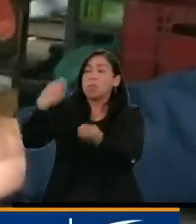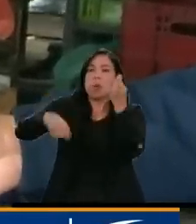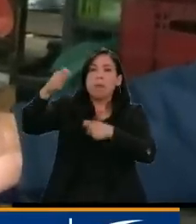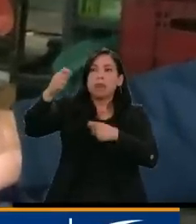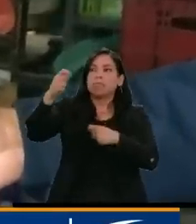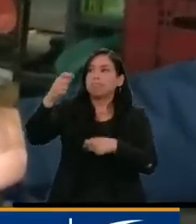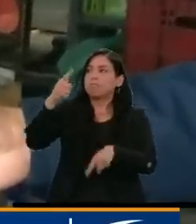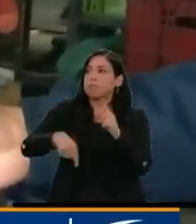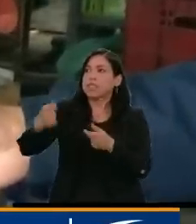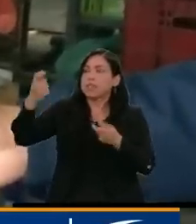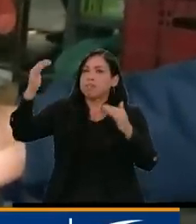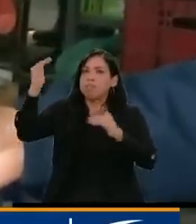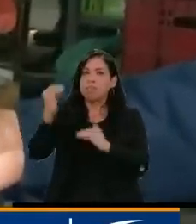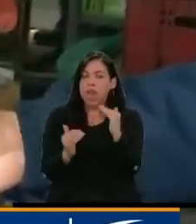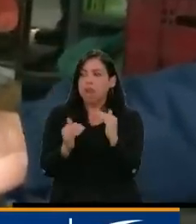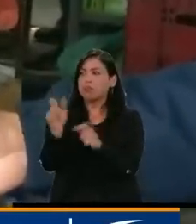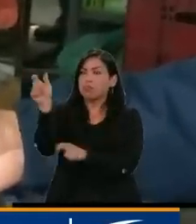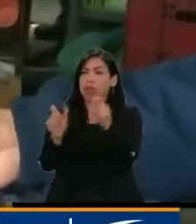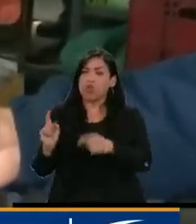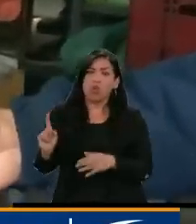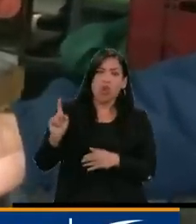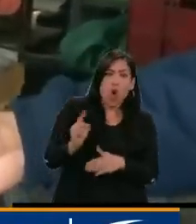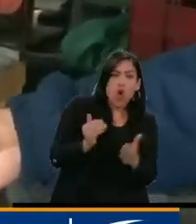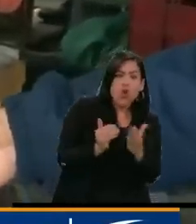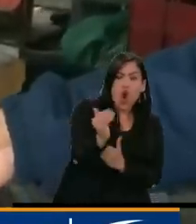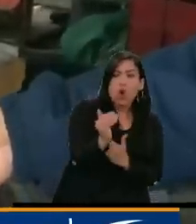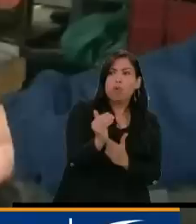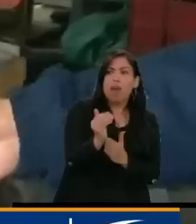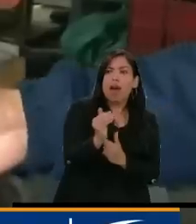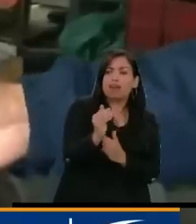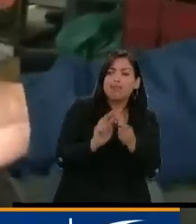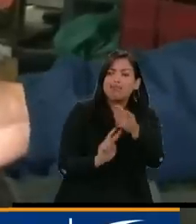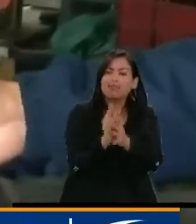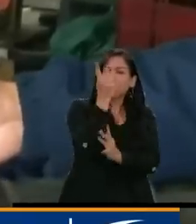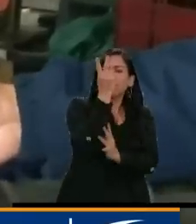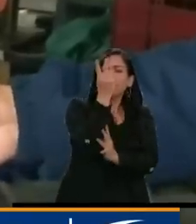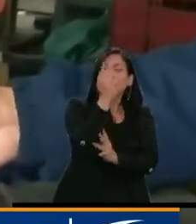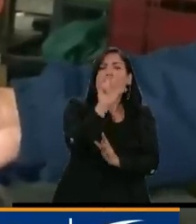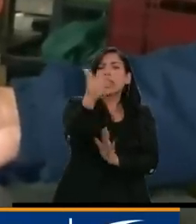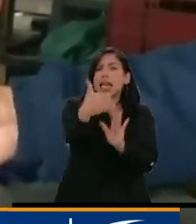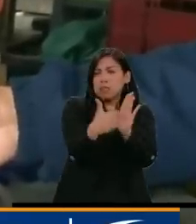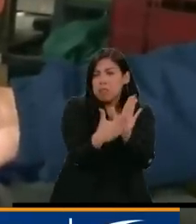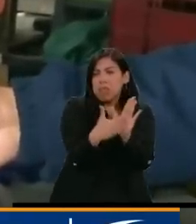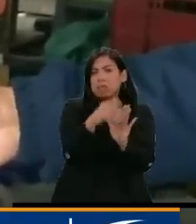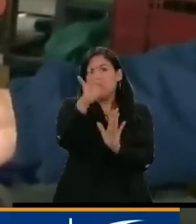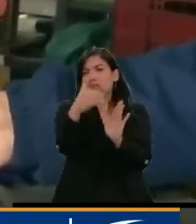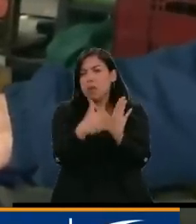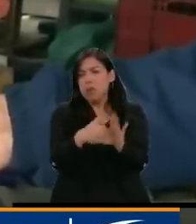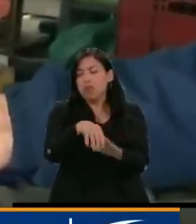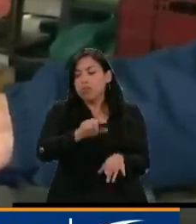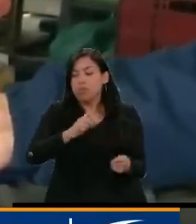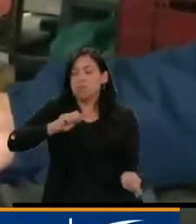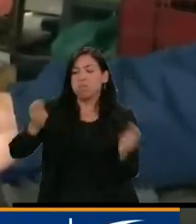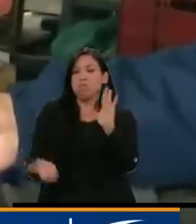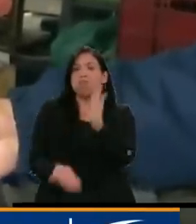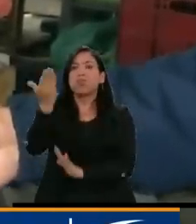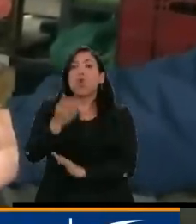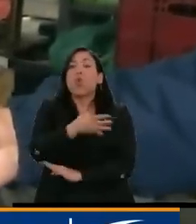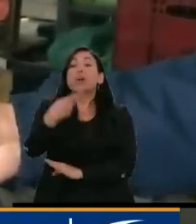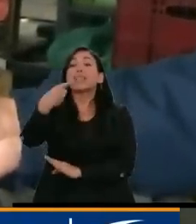Tremendo. Antes compraba el manojo de cebolla larga, se compraba en 10.000, 15.000 pesos y ahorita está